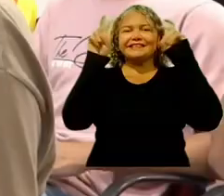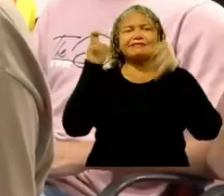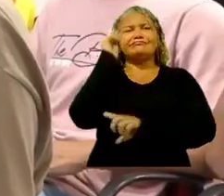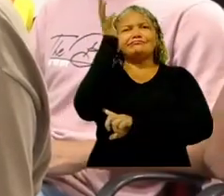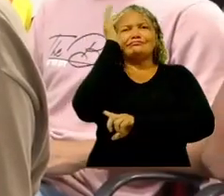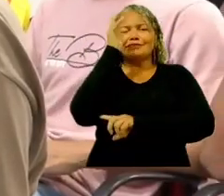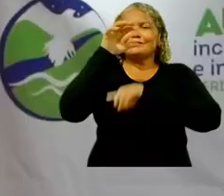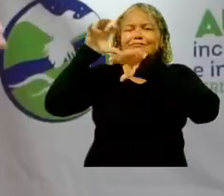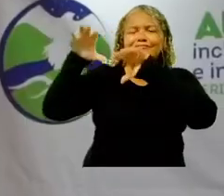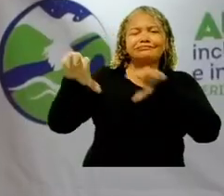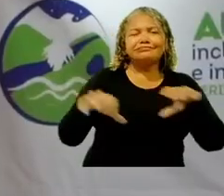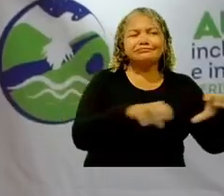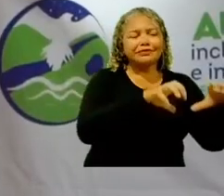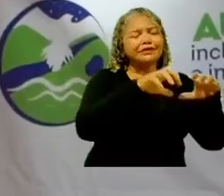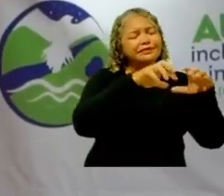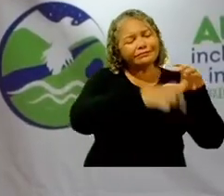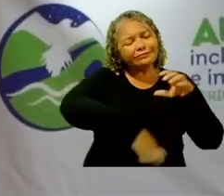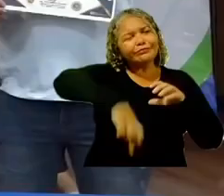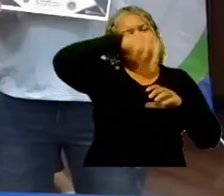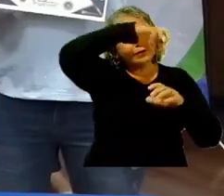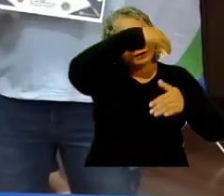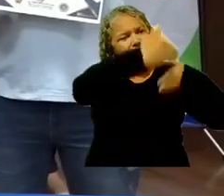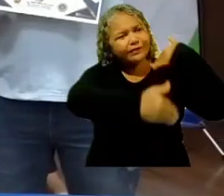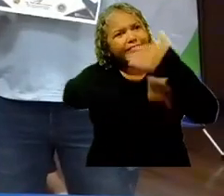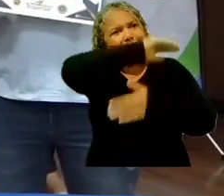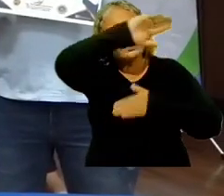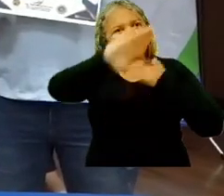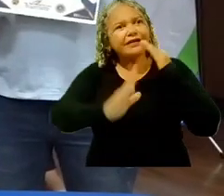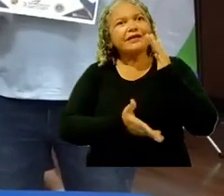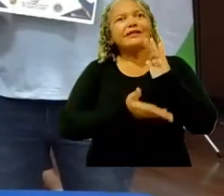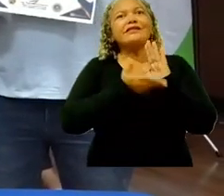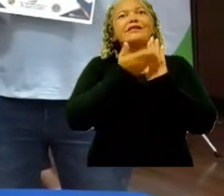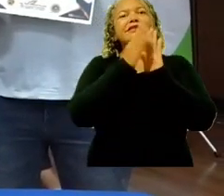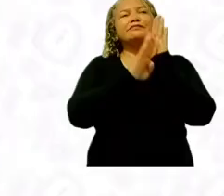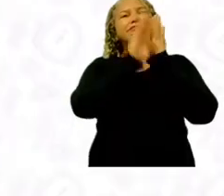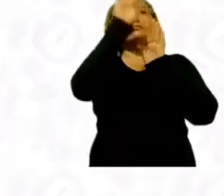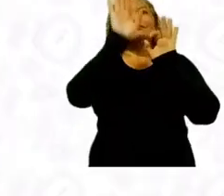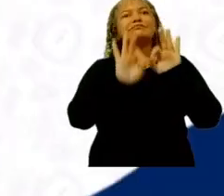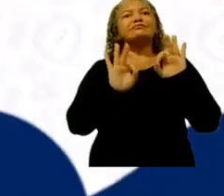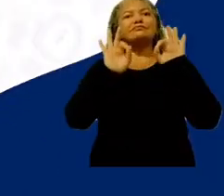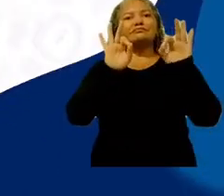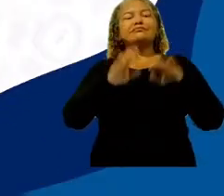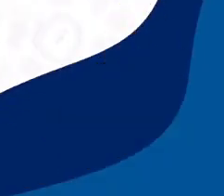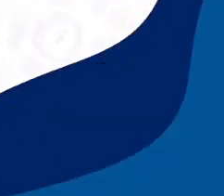actividades académicas en torno a los últimos desafíos y avances que enfrenta la profesión.